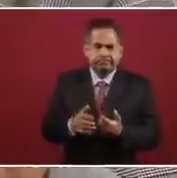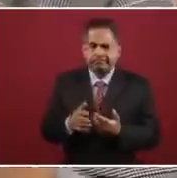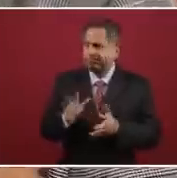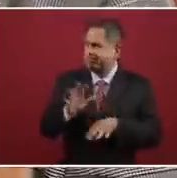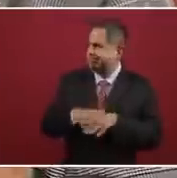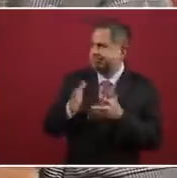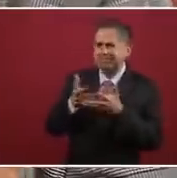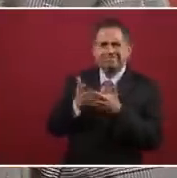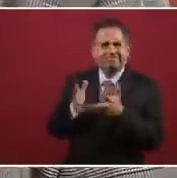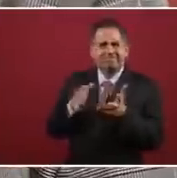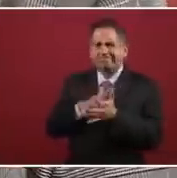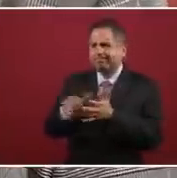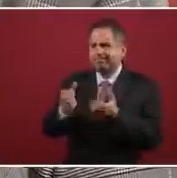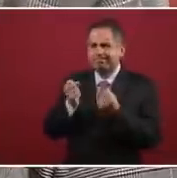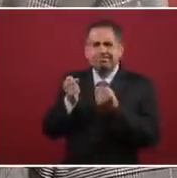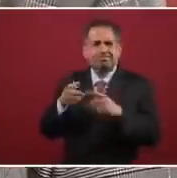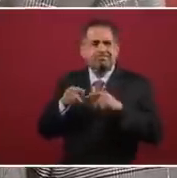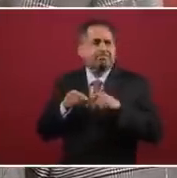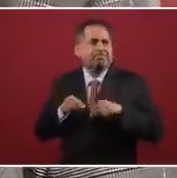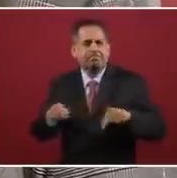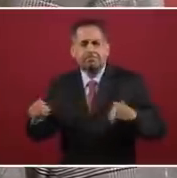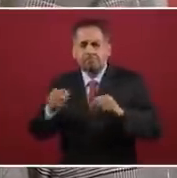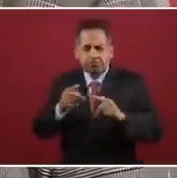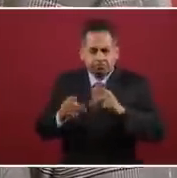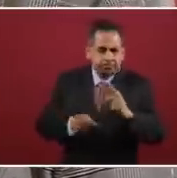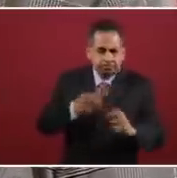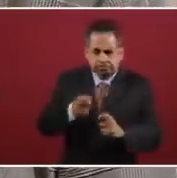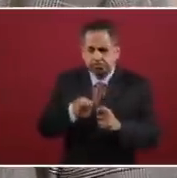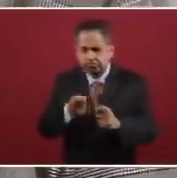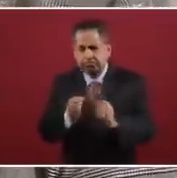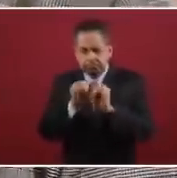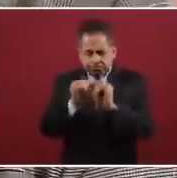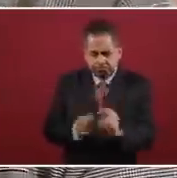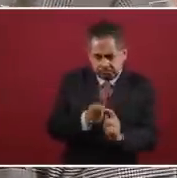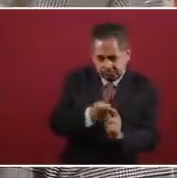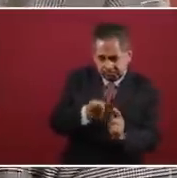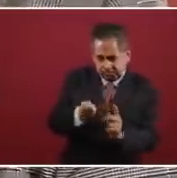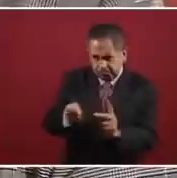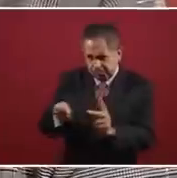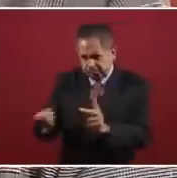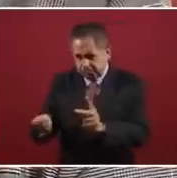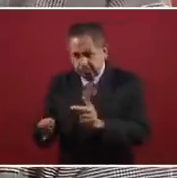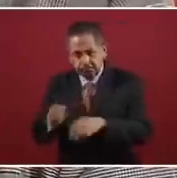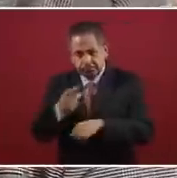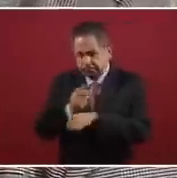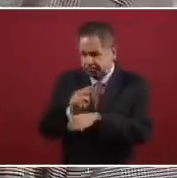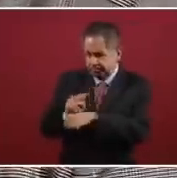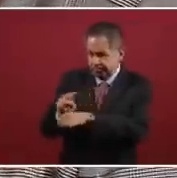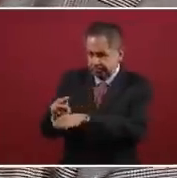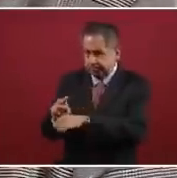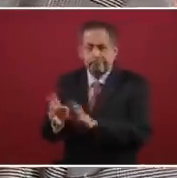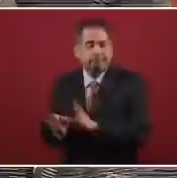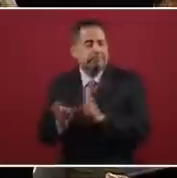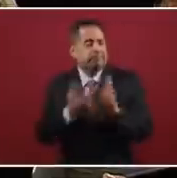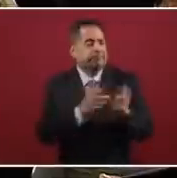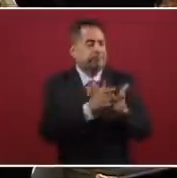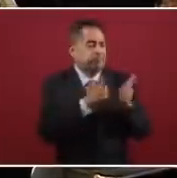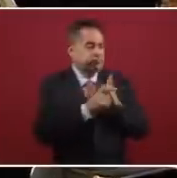por el volumen de créditos otorgados, era más difícil monitorear los grupos.